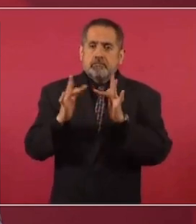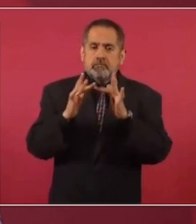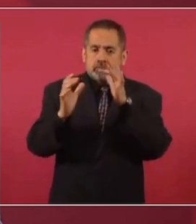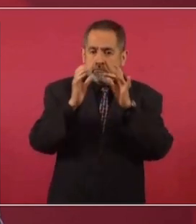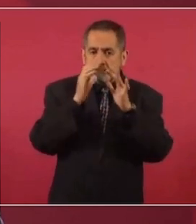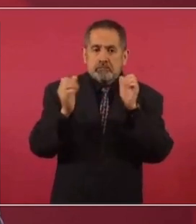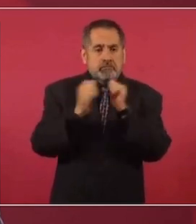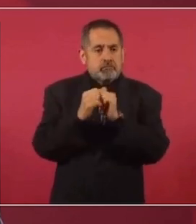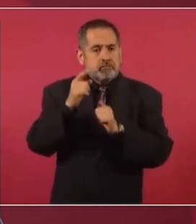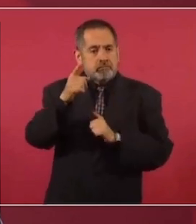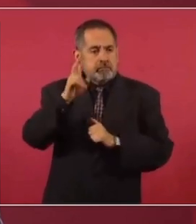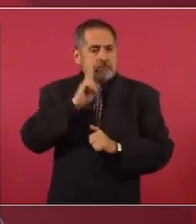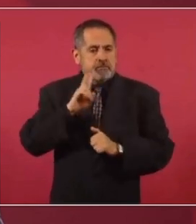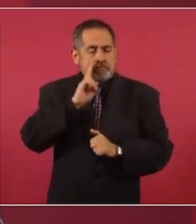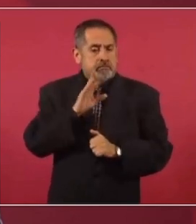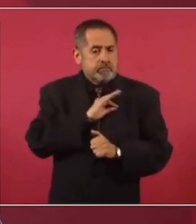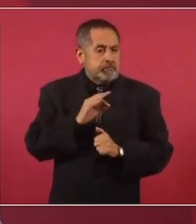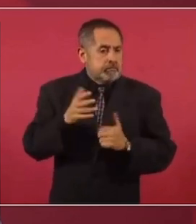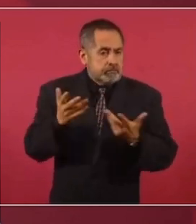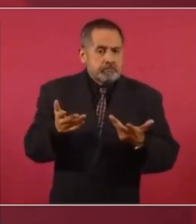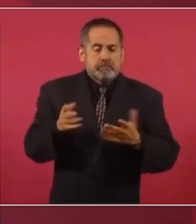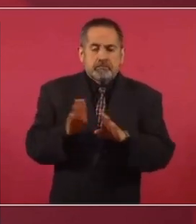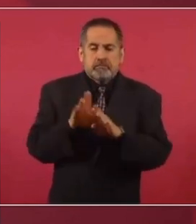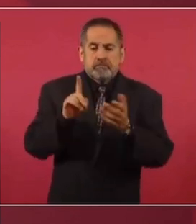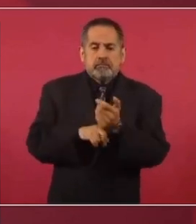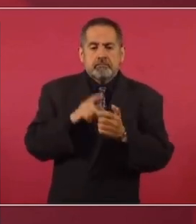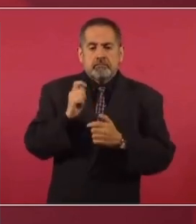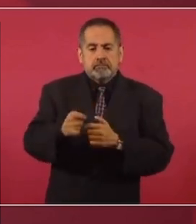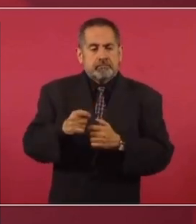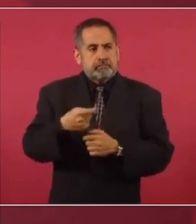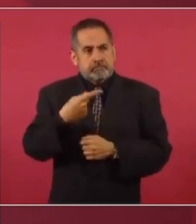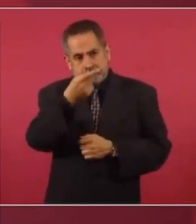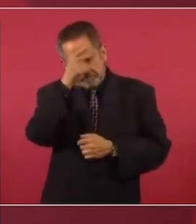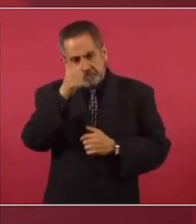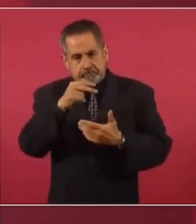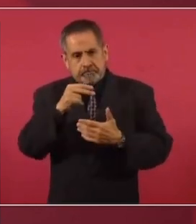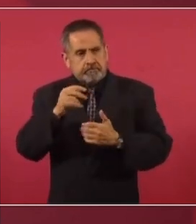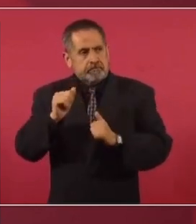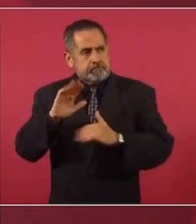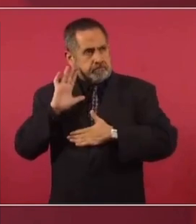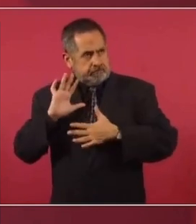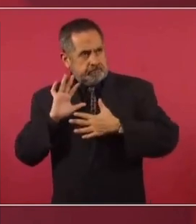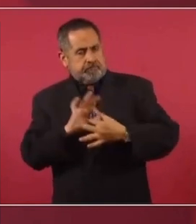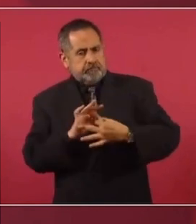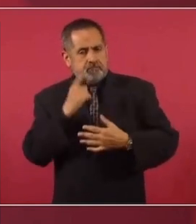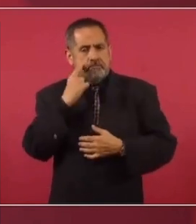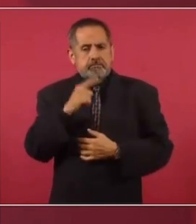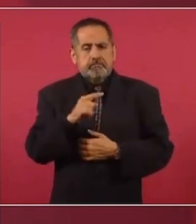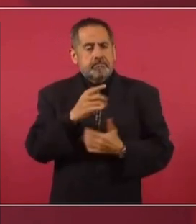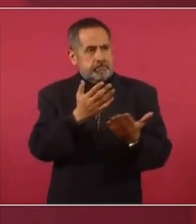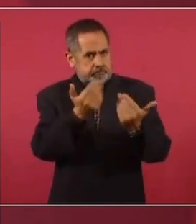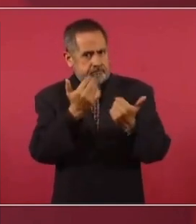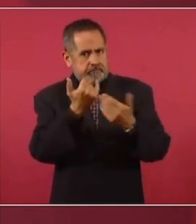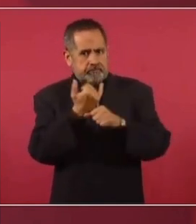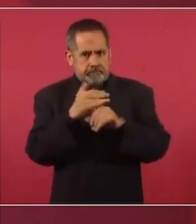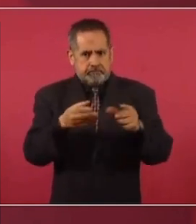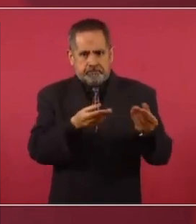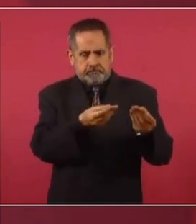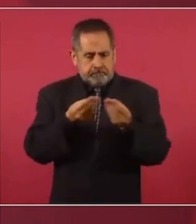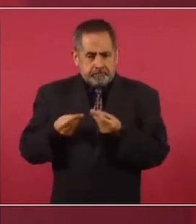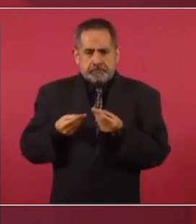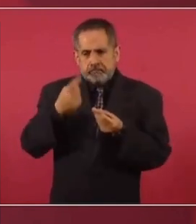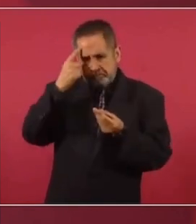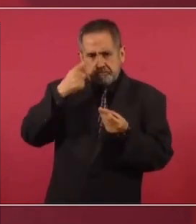para que pudiera asumir un convenio, un compromiso para aportar información